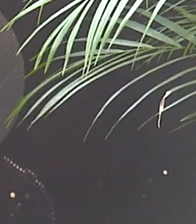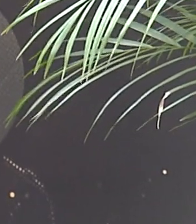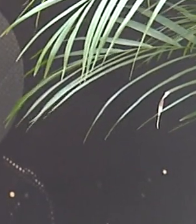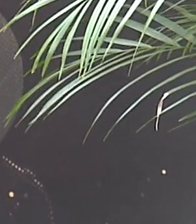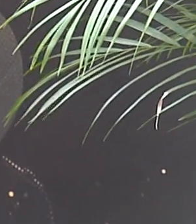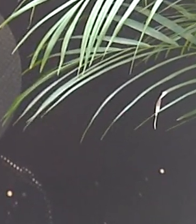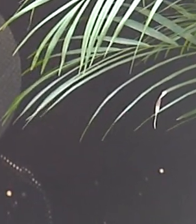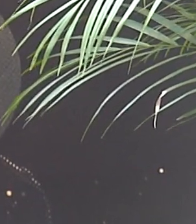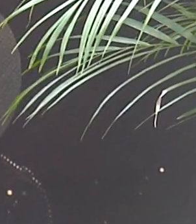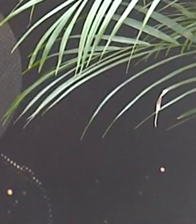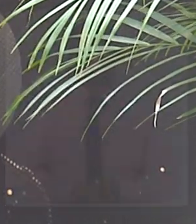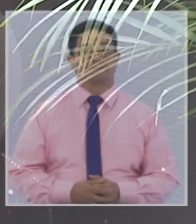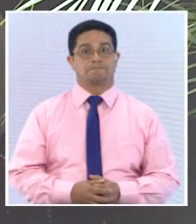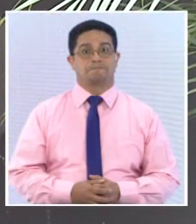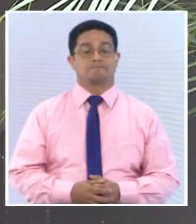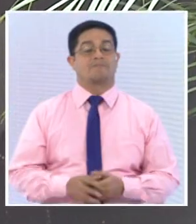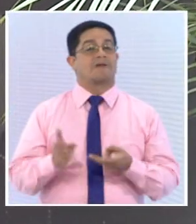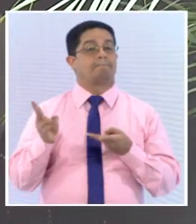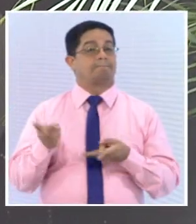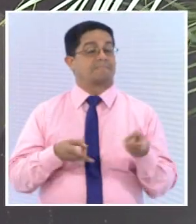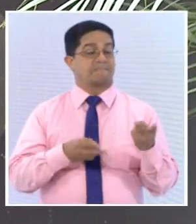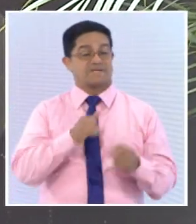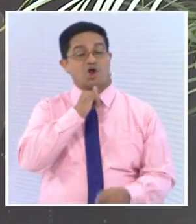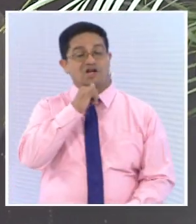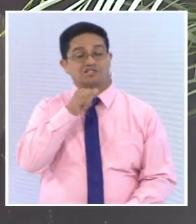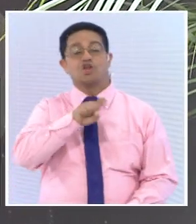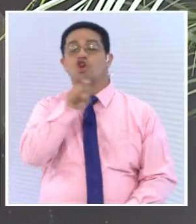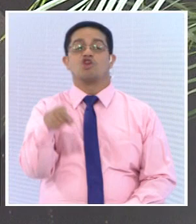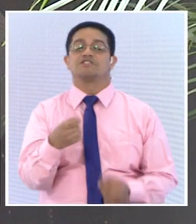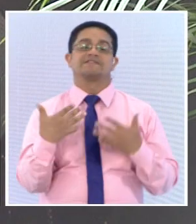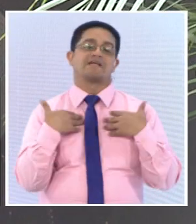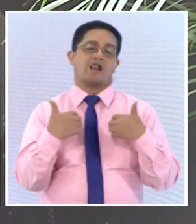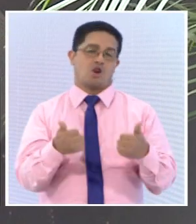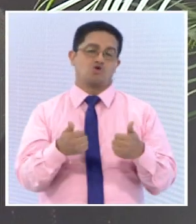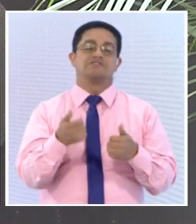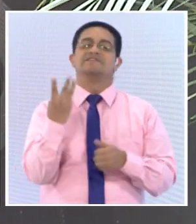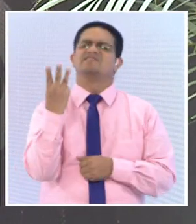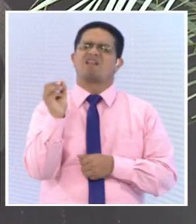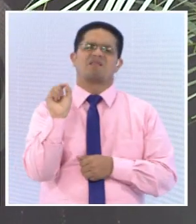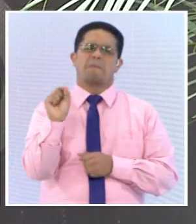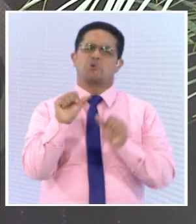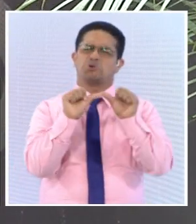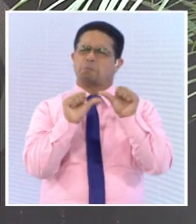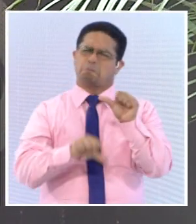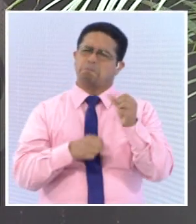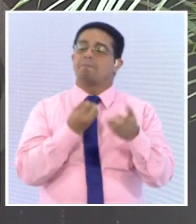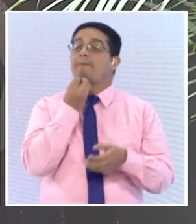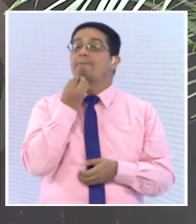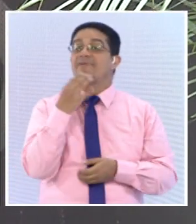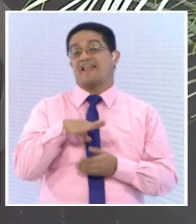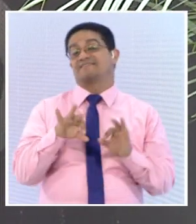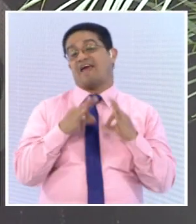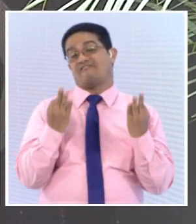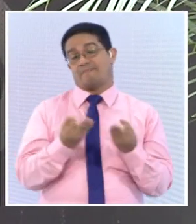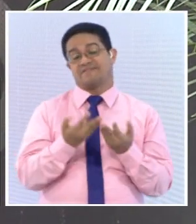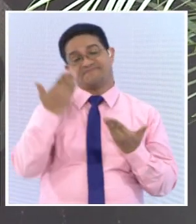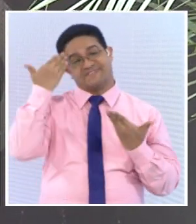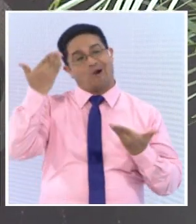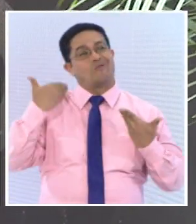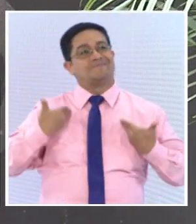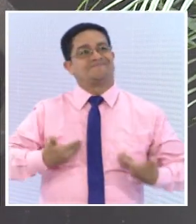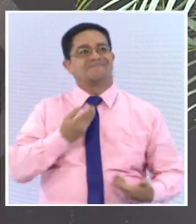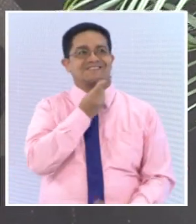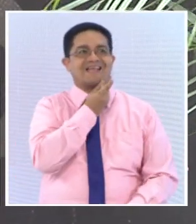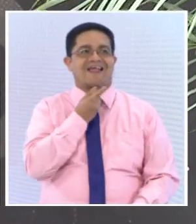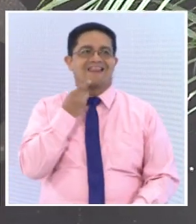Bienvenidos a Noticias Globovisión Salud, 30 minutos dedicados para el bienestar de toda la familia. Les saluda como siempre Daniela J. Salas en nombre de todo el equipo